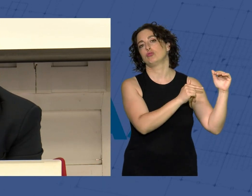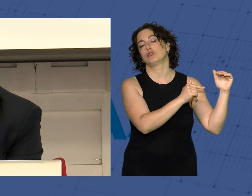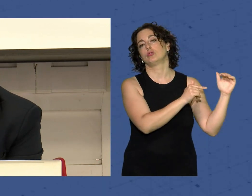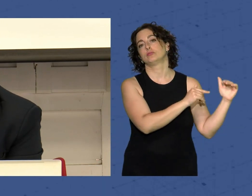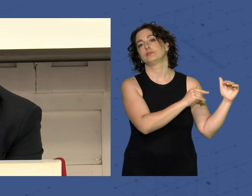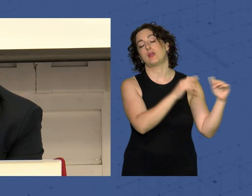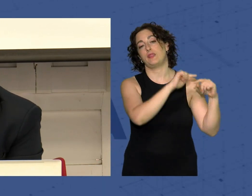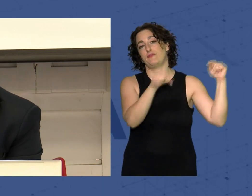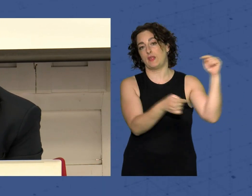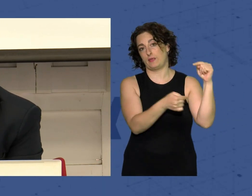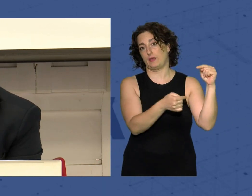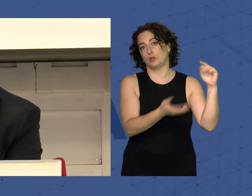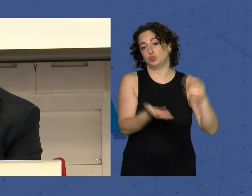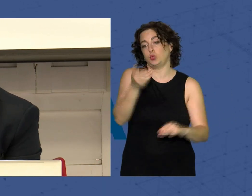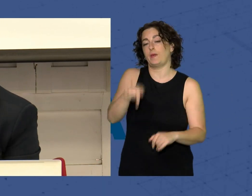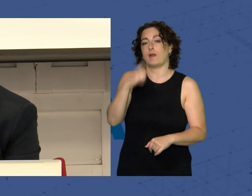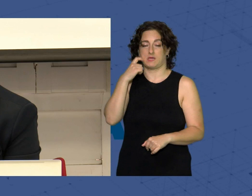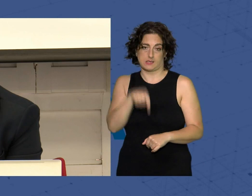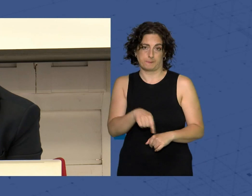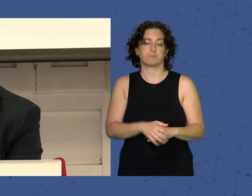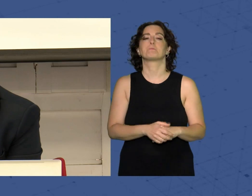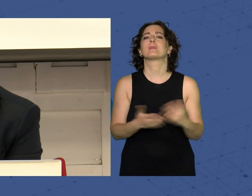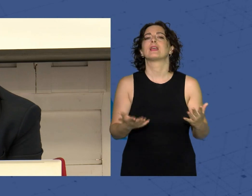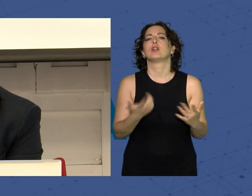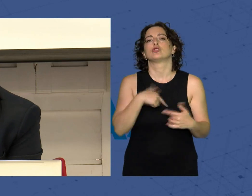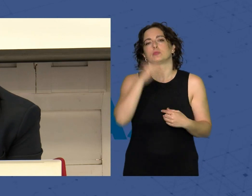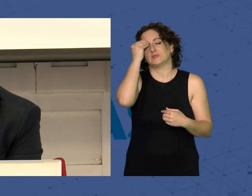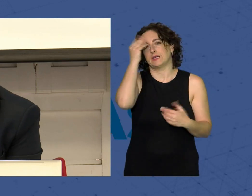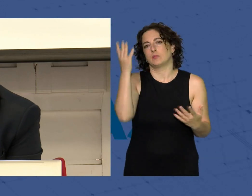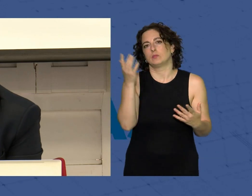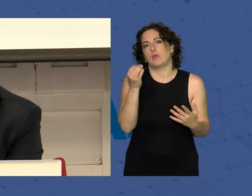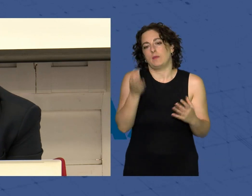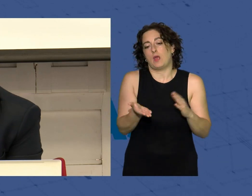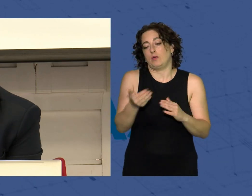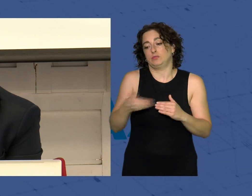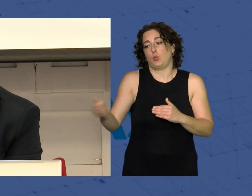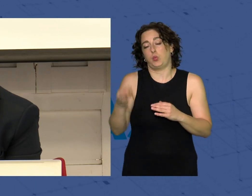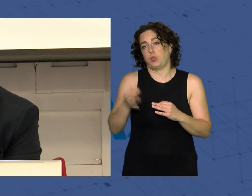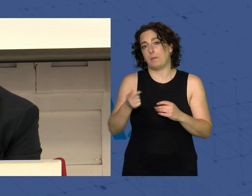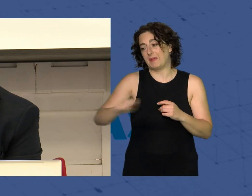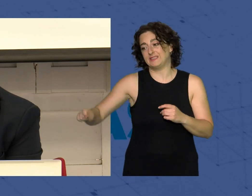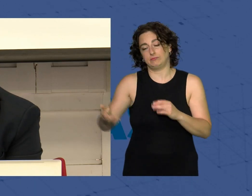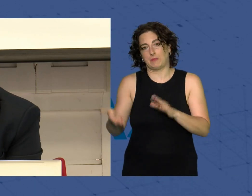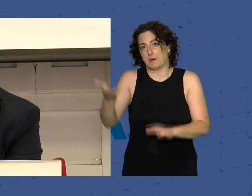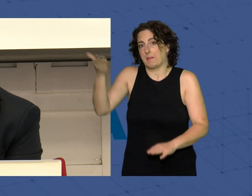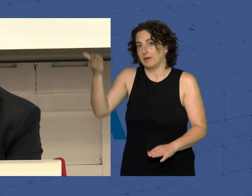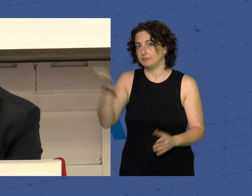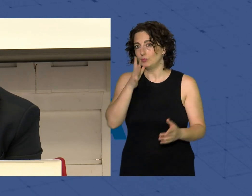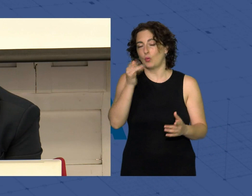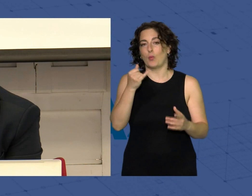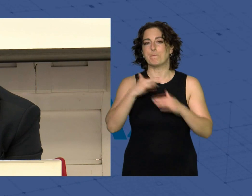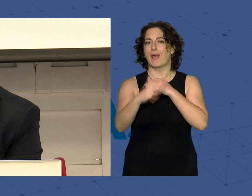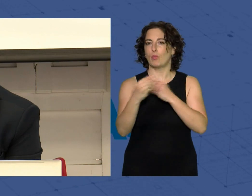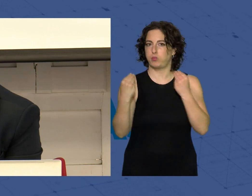diferencia, la principal subida es Almería. Entendemos que debe de haber un aumento en los próximos meses porque son los meses de buena mar,